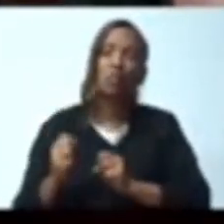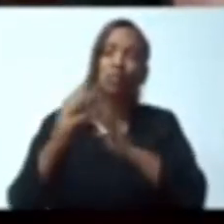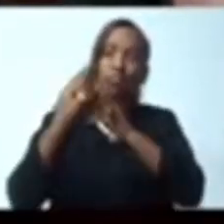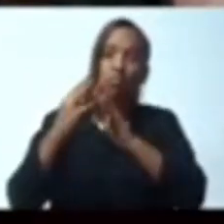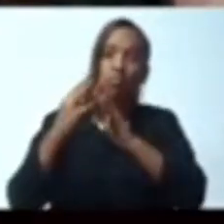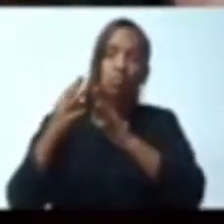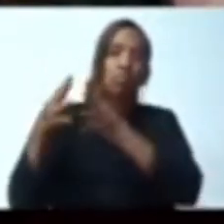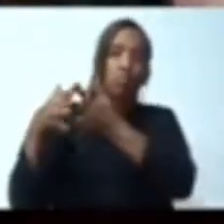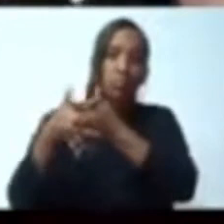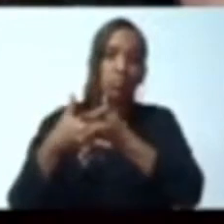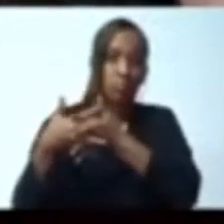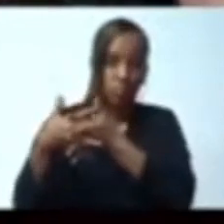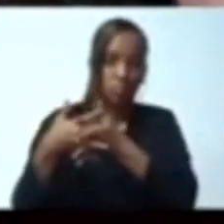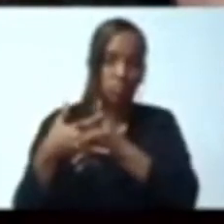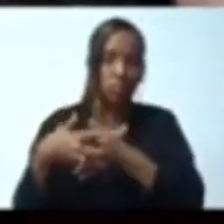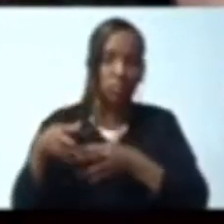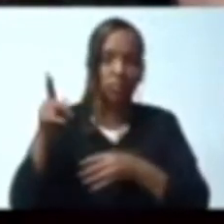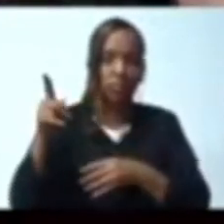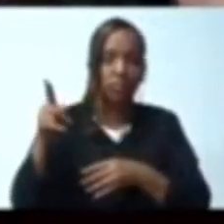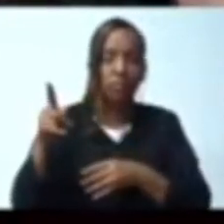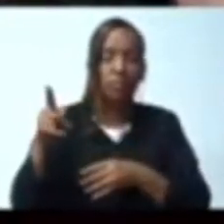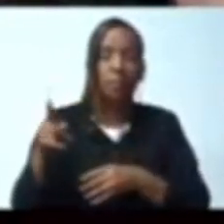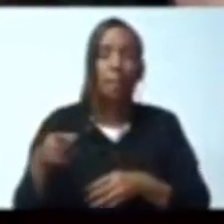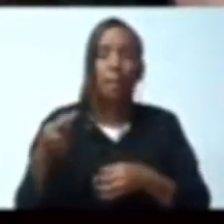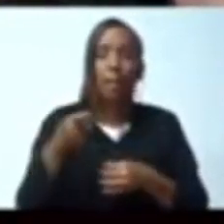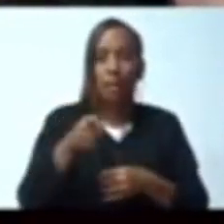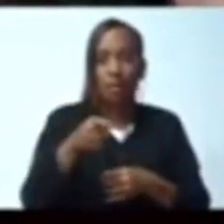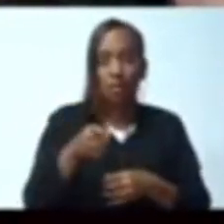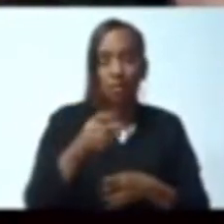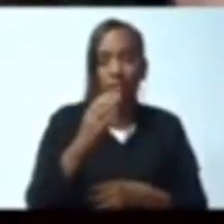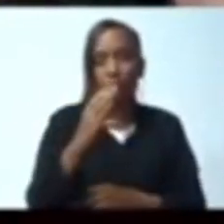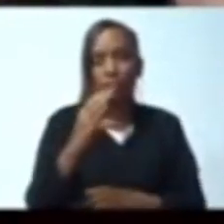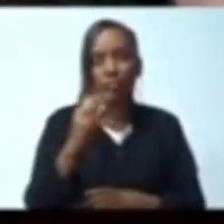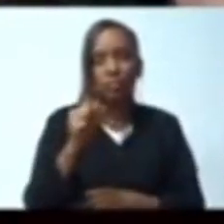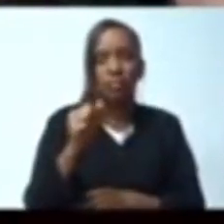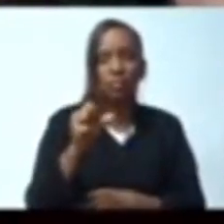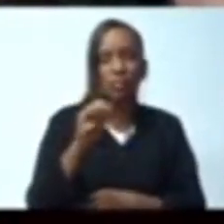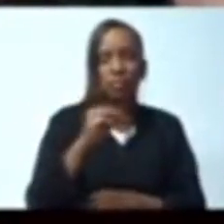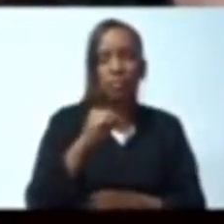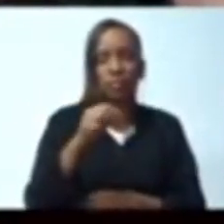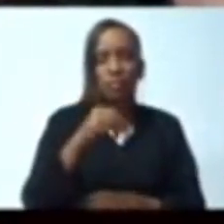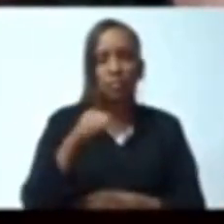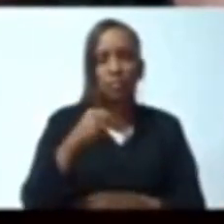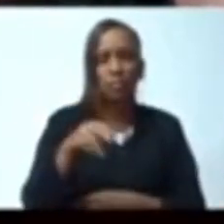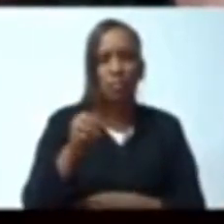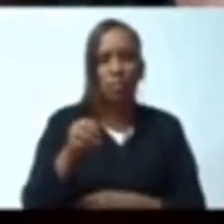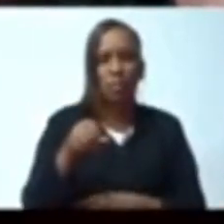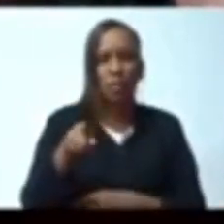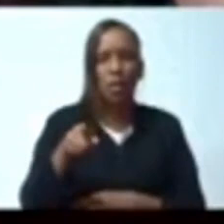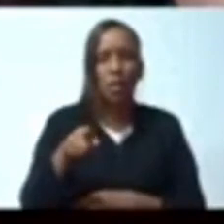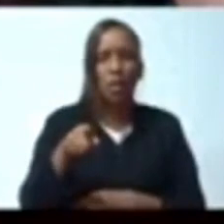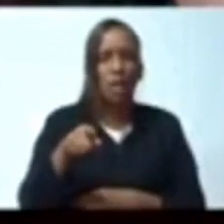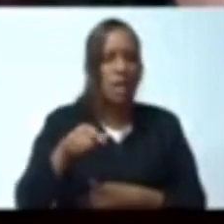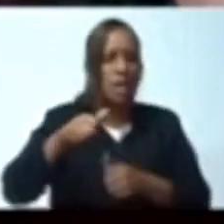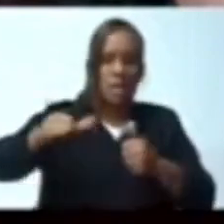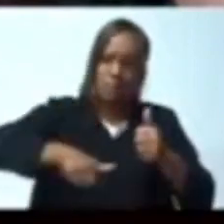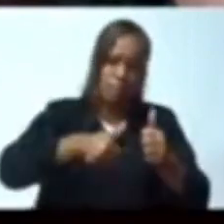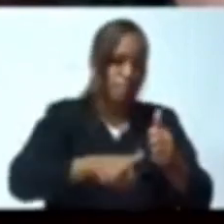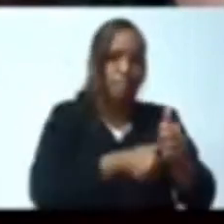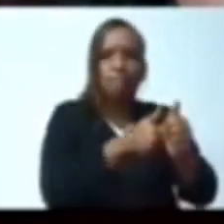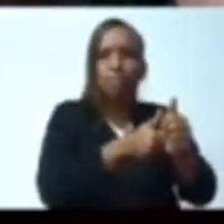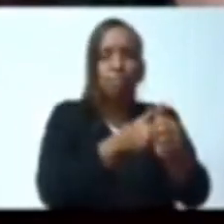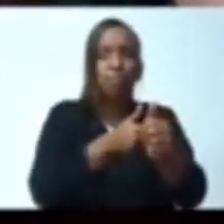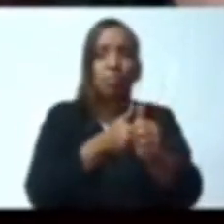lo persiguieron en todos los lugares donde él se vio precisado a viajar,